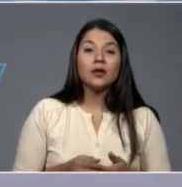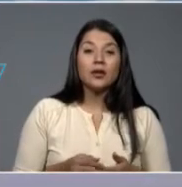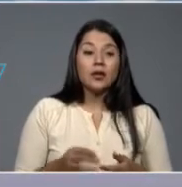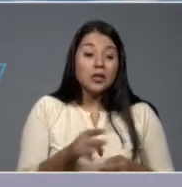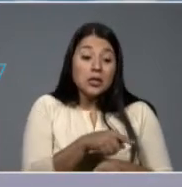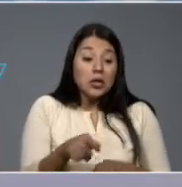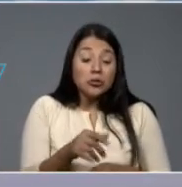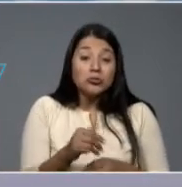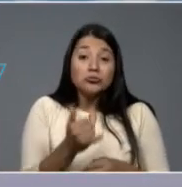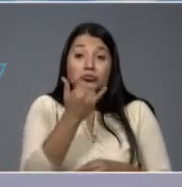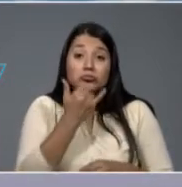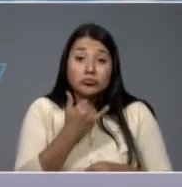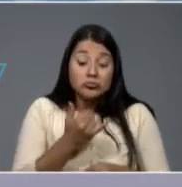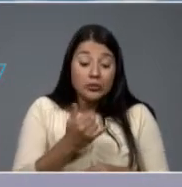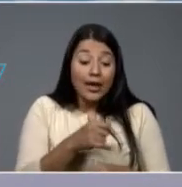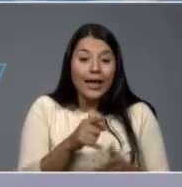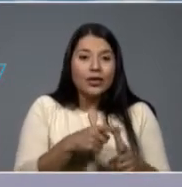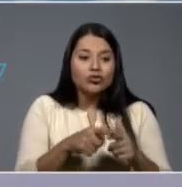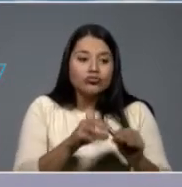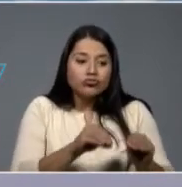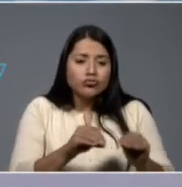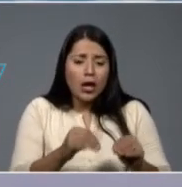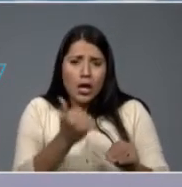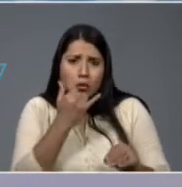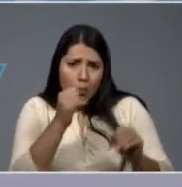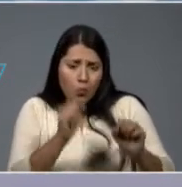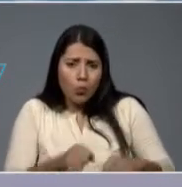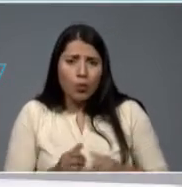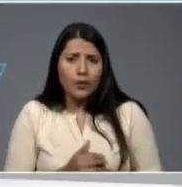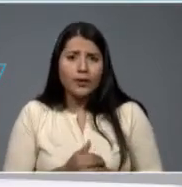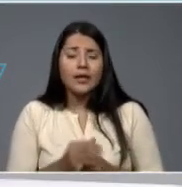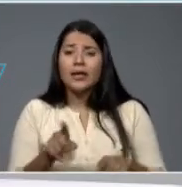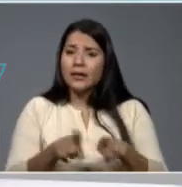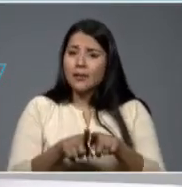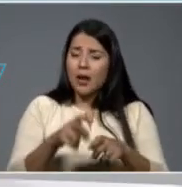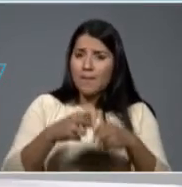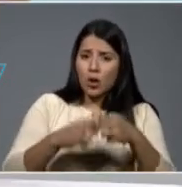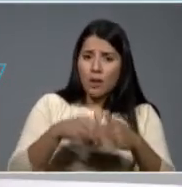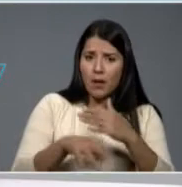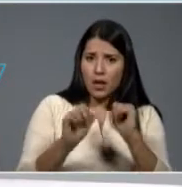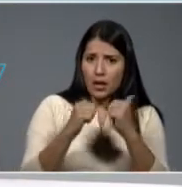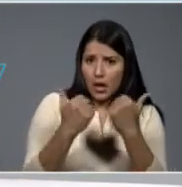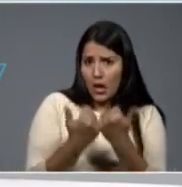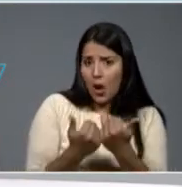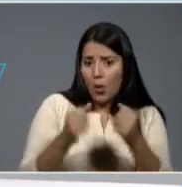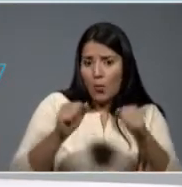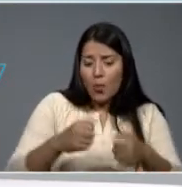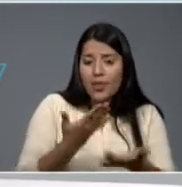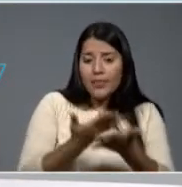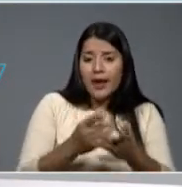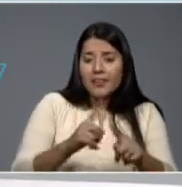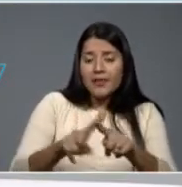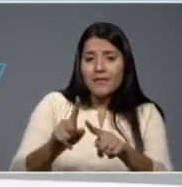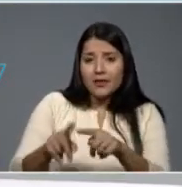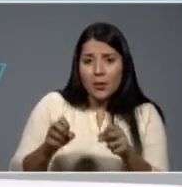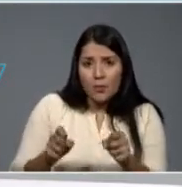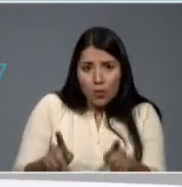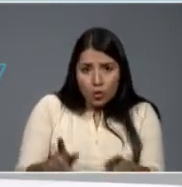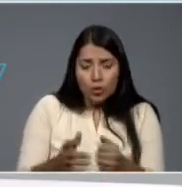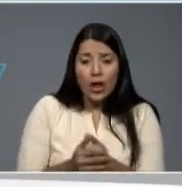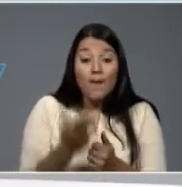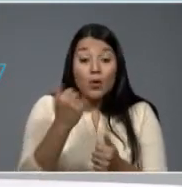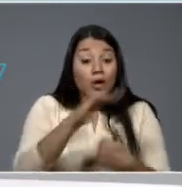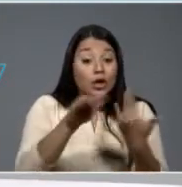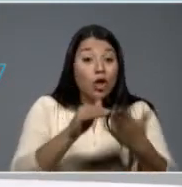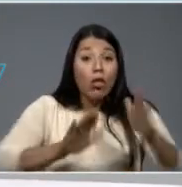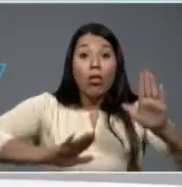parte del aprendizaje, enseñaremos a nuestros niños que equivocarse es parte del éxito, que el conflicto en el aula puede generar diferentes oportunidades porque los argumentos varían